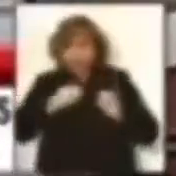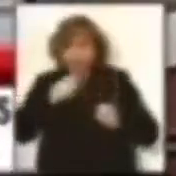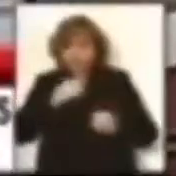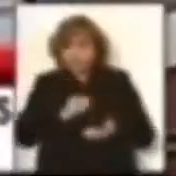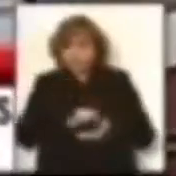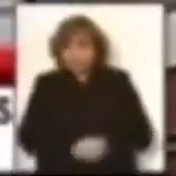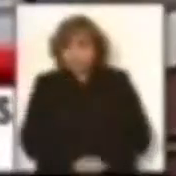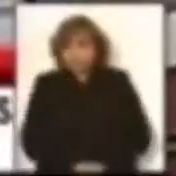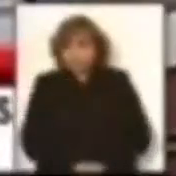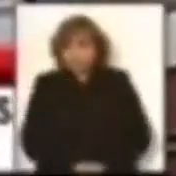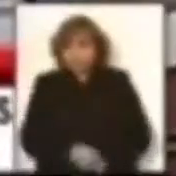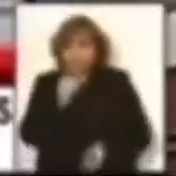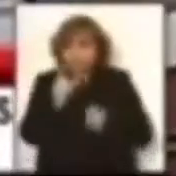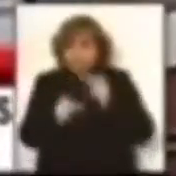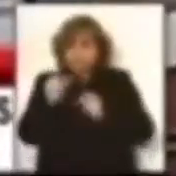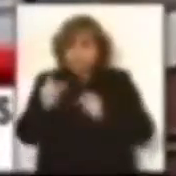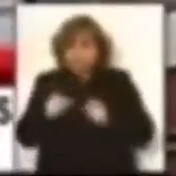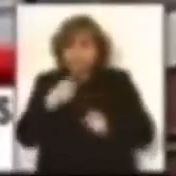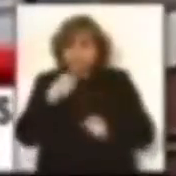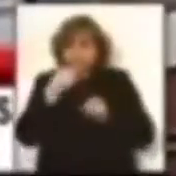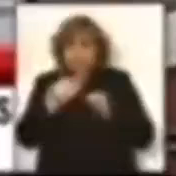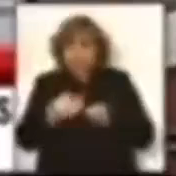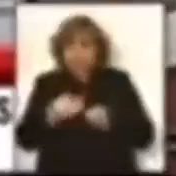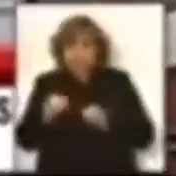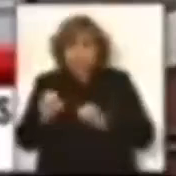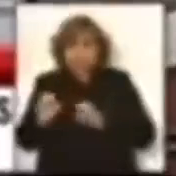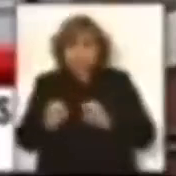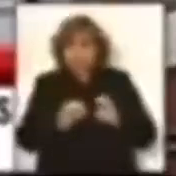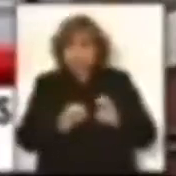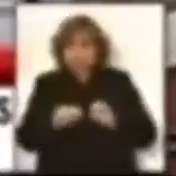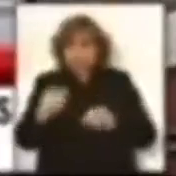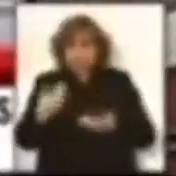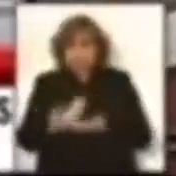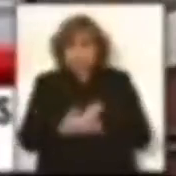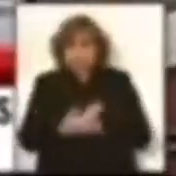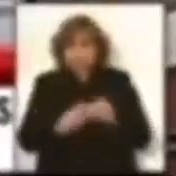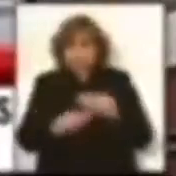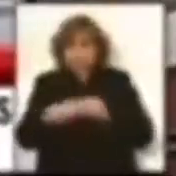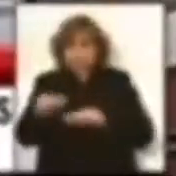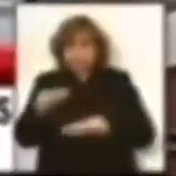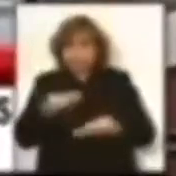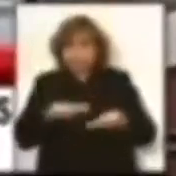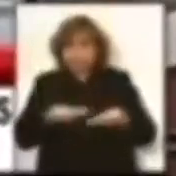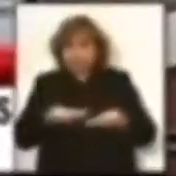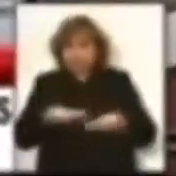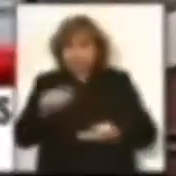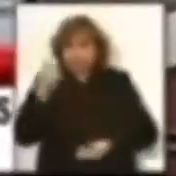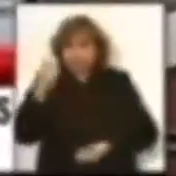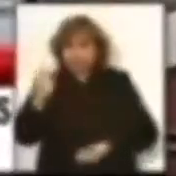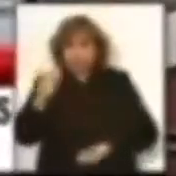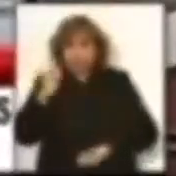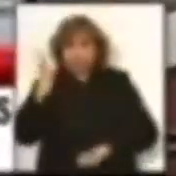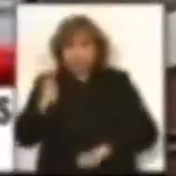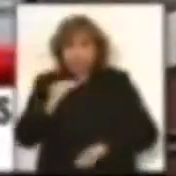conocimiento público, porque parte esencial de lo que ha sido esta nueva negociación es la necesidad de legitimarnos socialmente